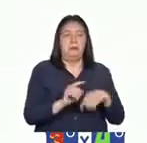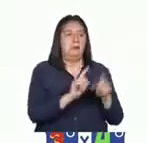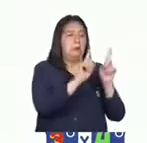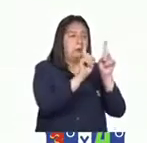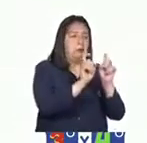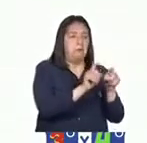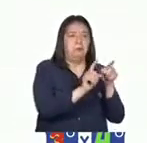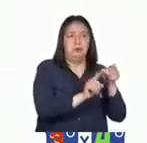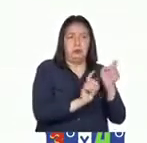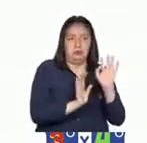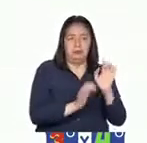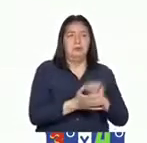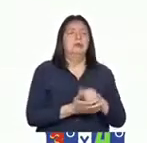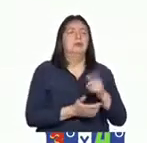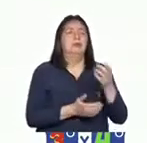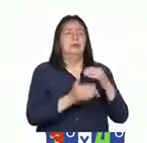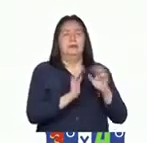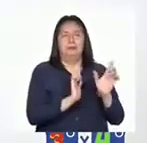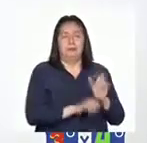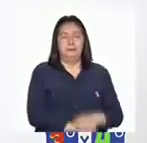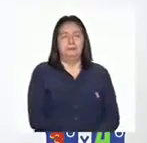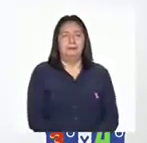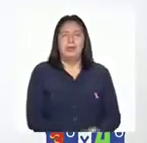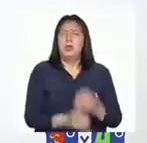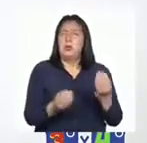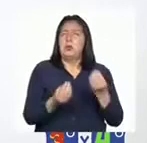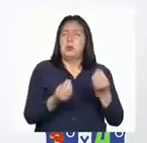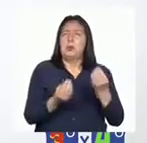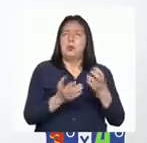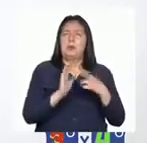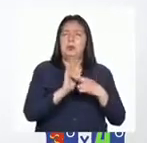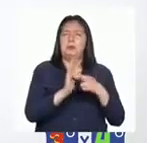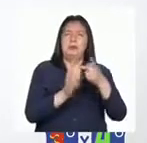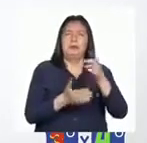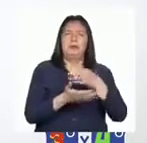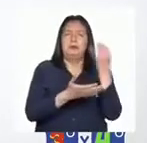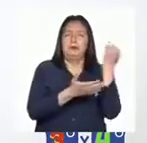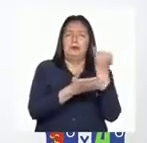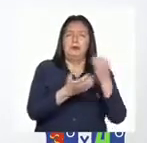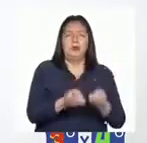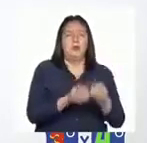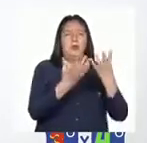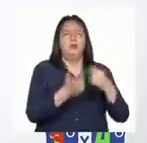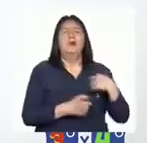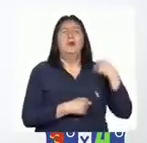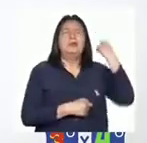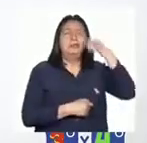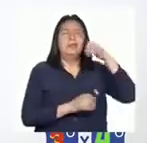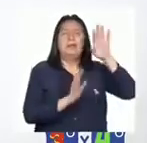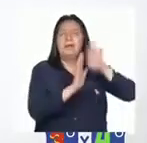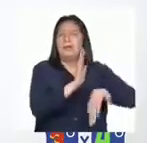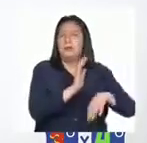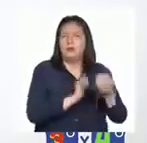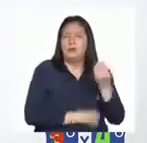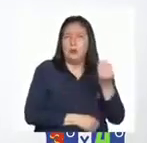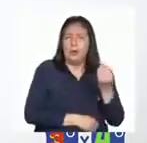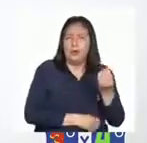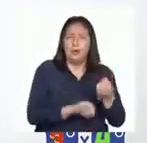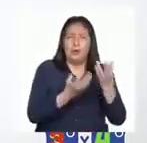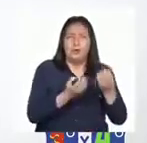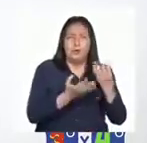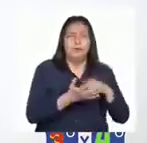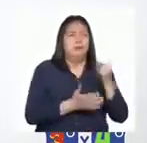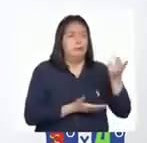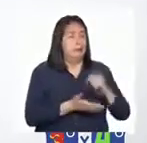los signos de interrogación dentro de la barra. ¿Cómo representaron en su gráfico cuántas chalinas menos vendió Quilla? Bueno,